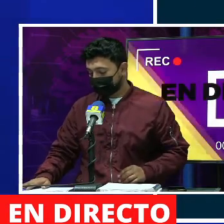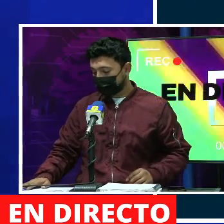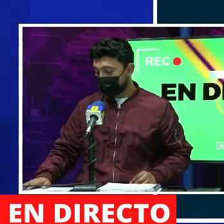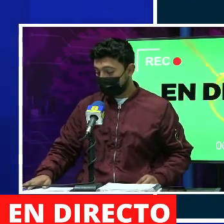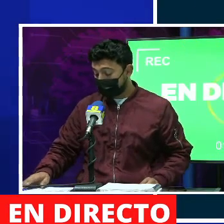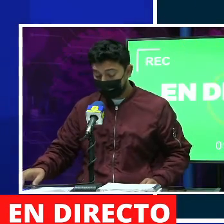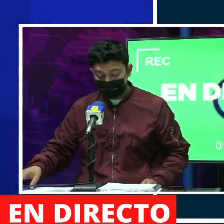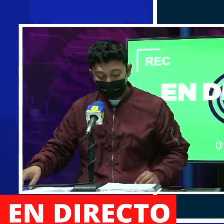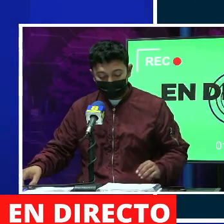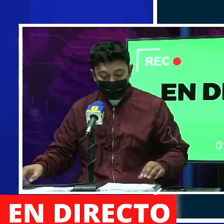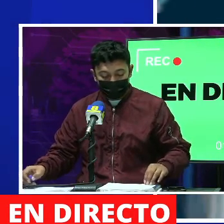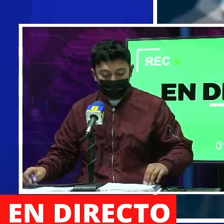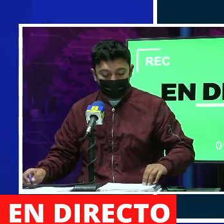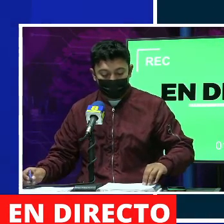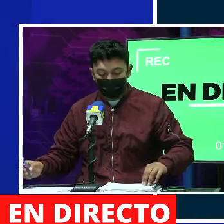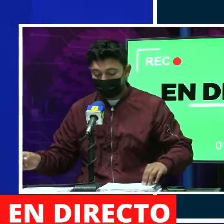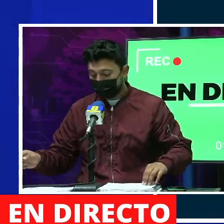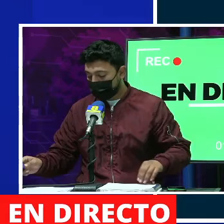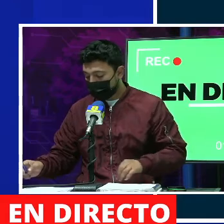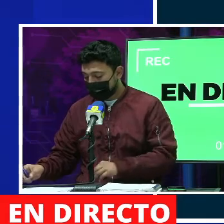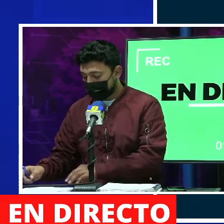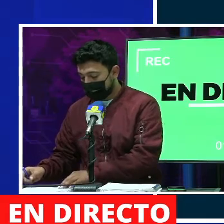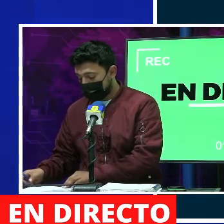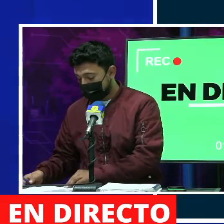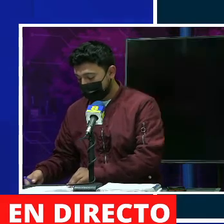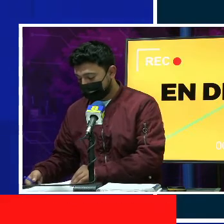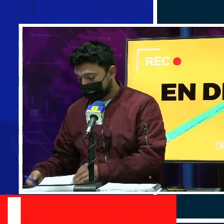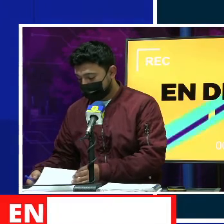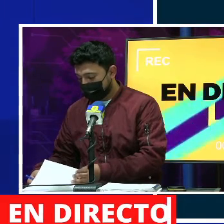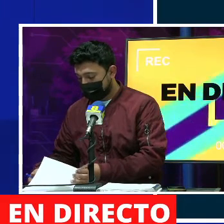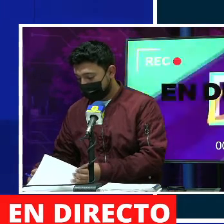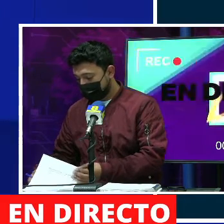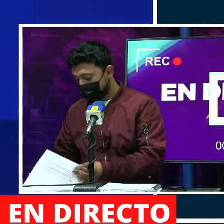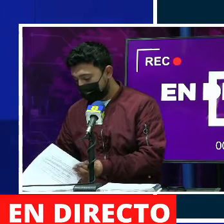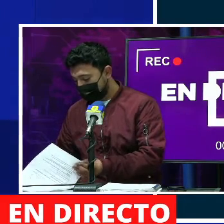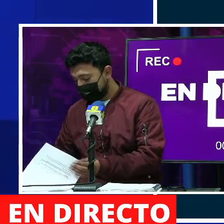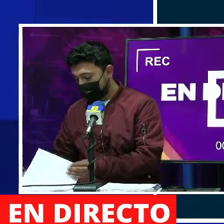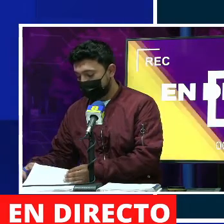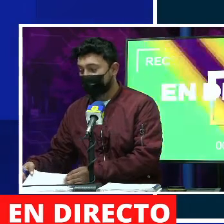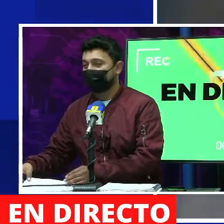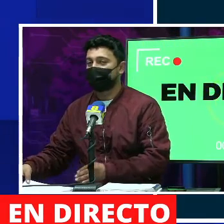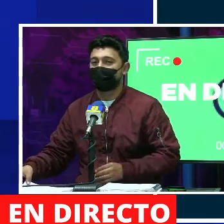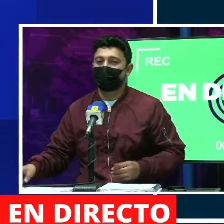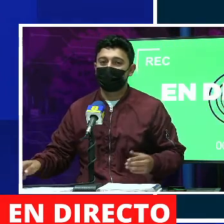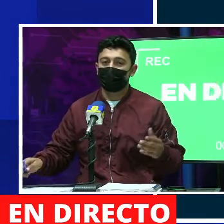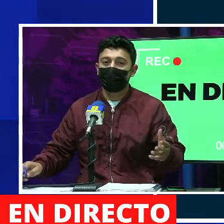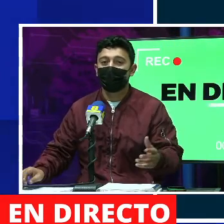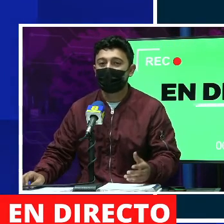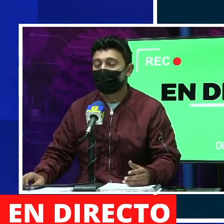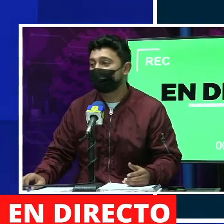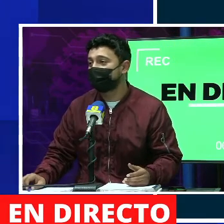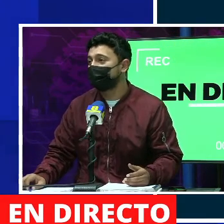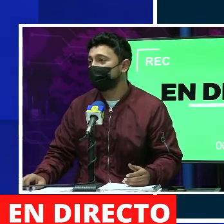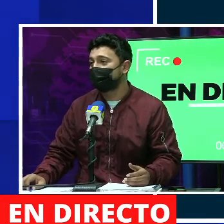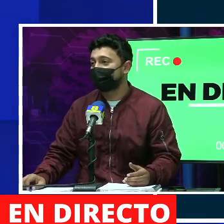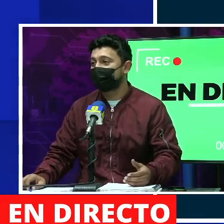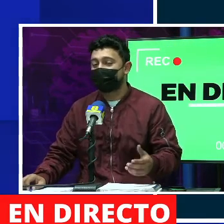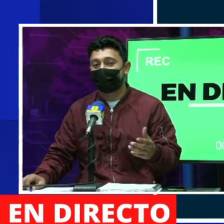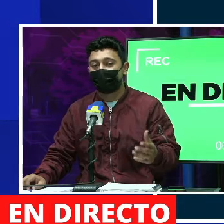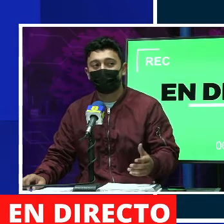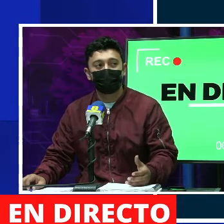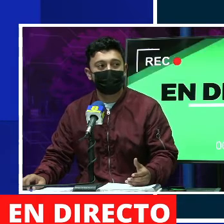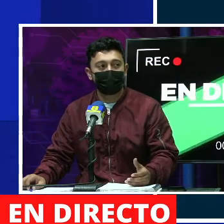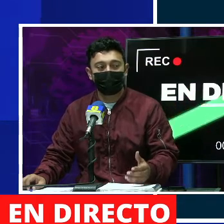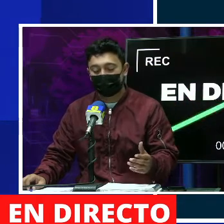bueno, alguna otra duda que la gente pueda tener, nos puede escribir a través de las